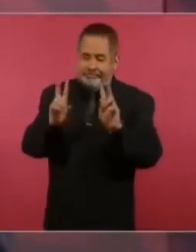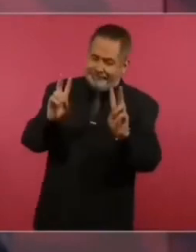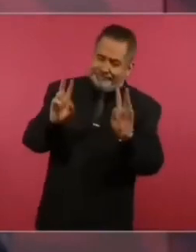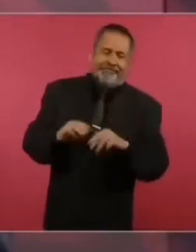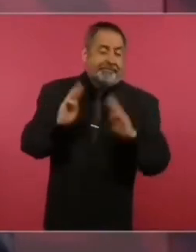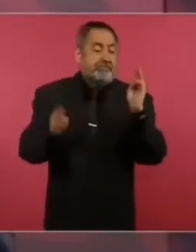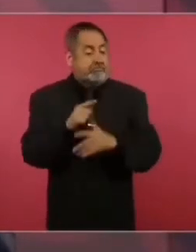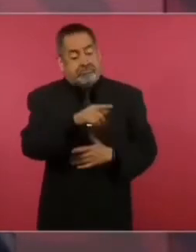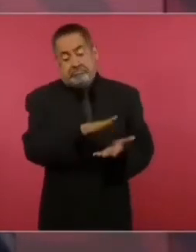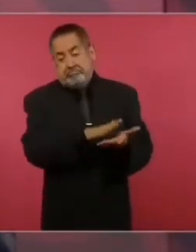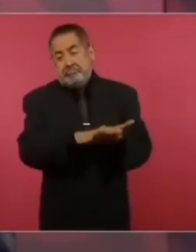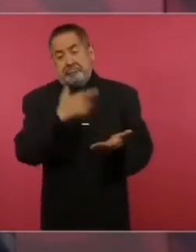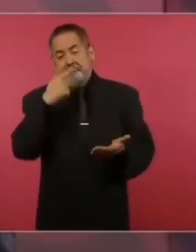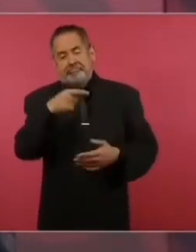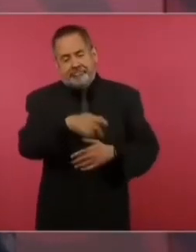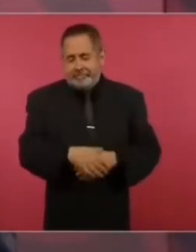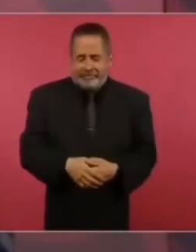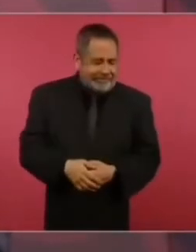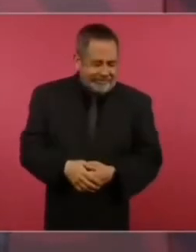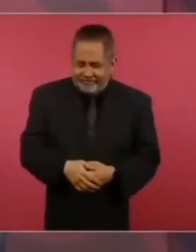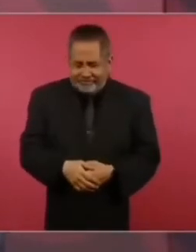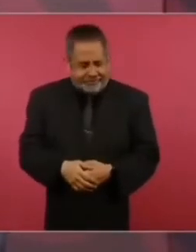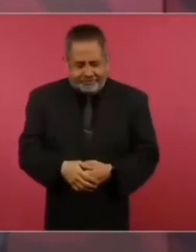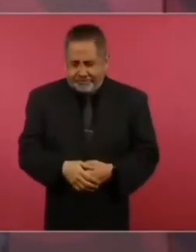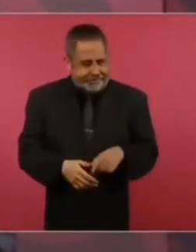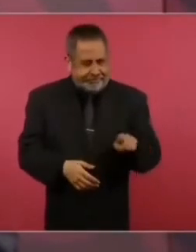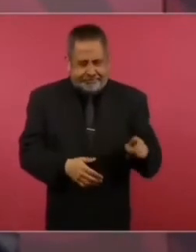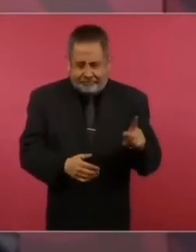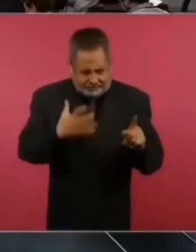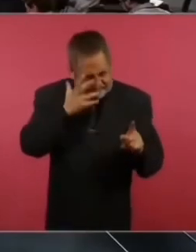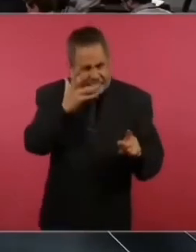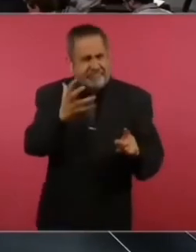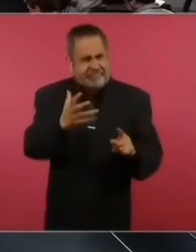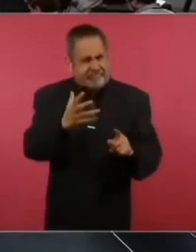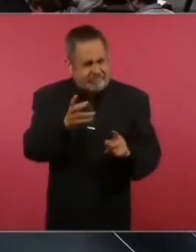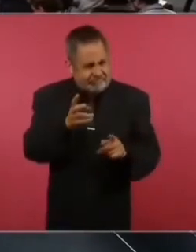comillas. Pero yo no tomo muy en serio eso.